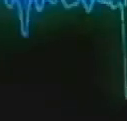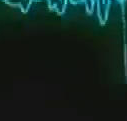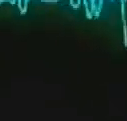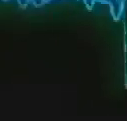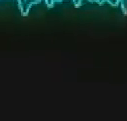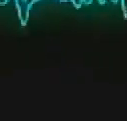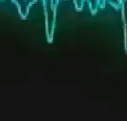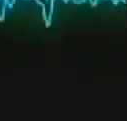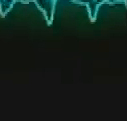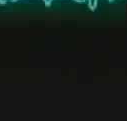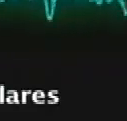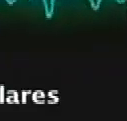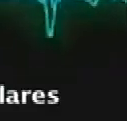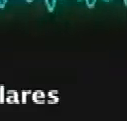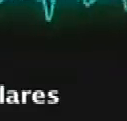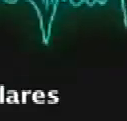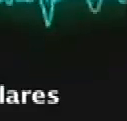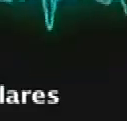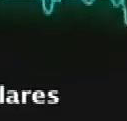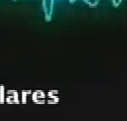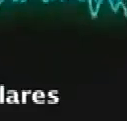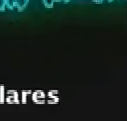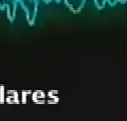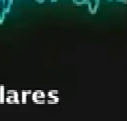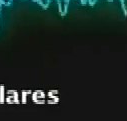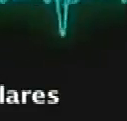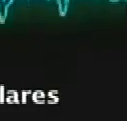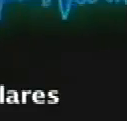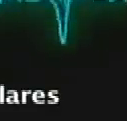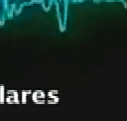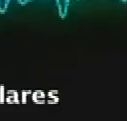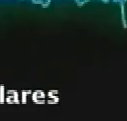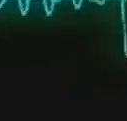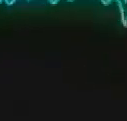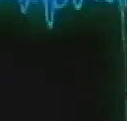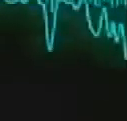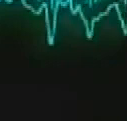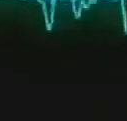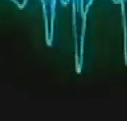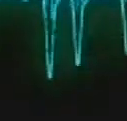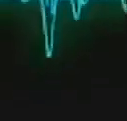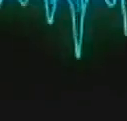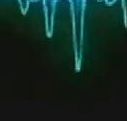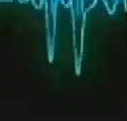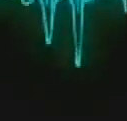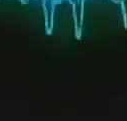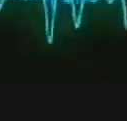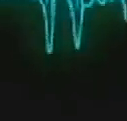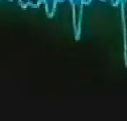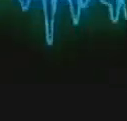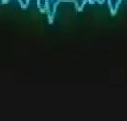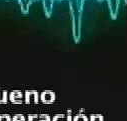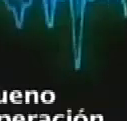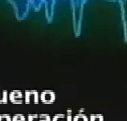Equipo, confirmen. Yo retiré celulares y apagué. Los apagué los tres. Bueno,